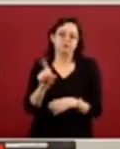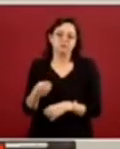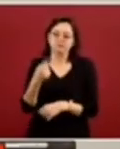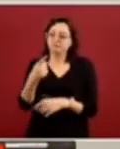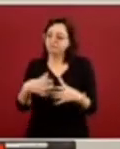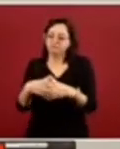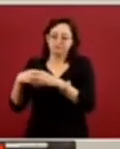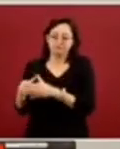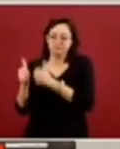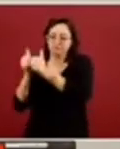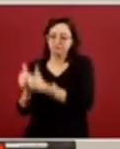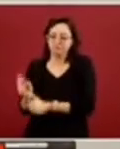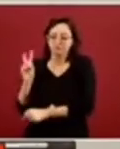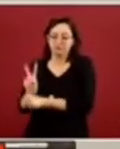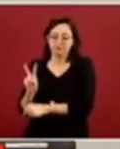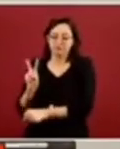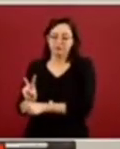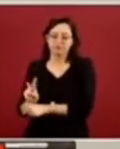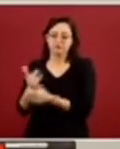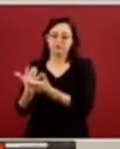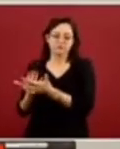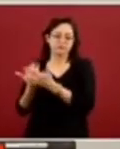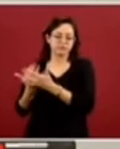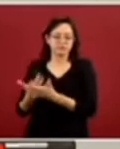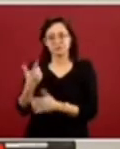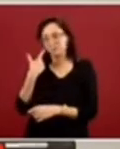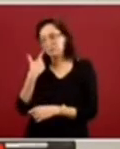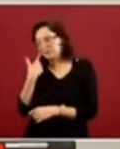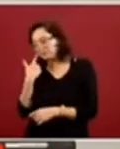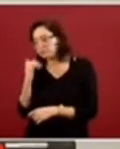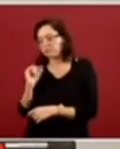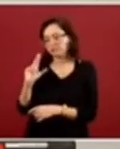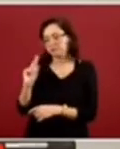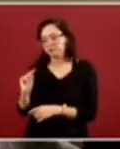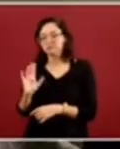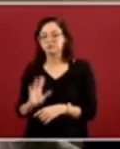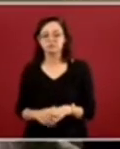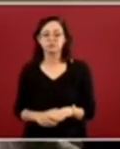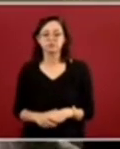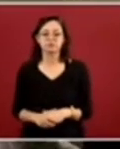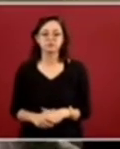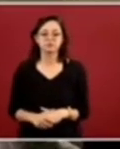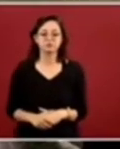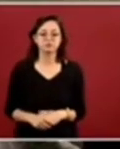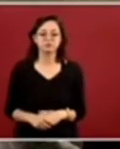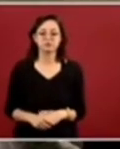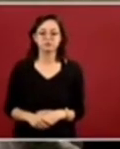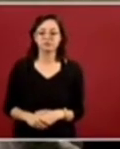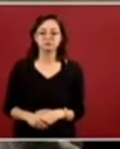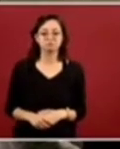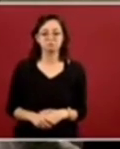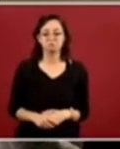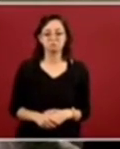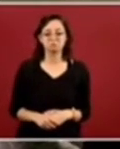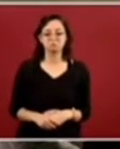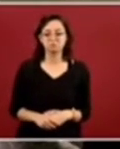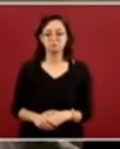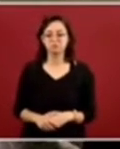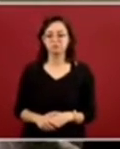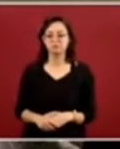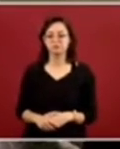siguiendo el protocolo de aislamiento y estamos observando que no presenten síntomas. Hasta ahorita ninguno. No, hasta el momento no.